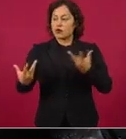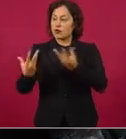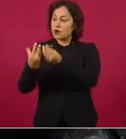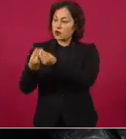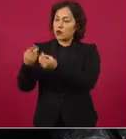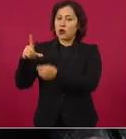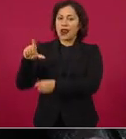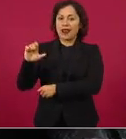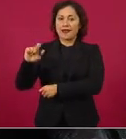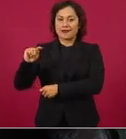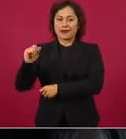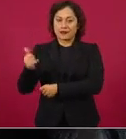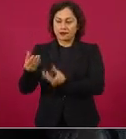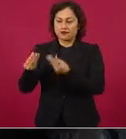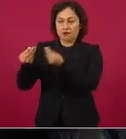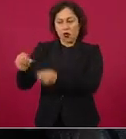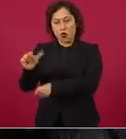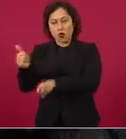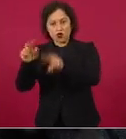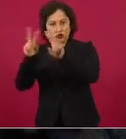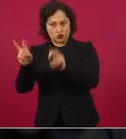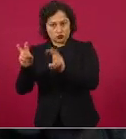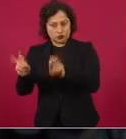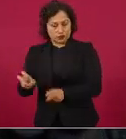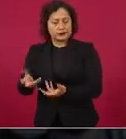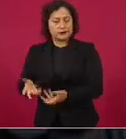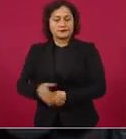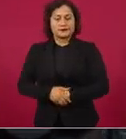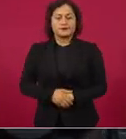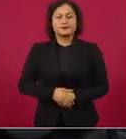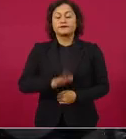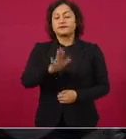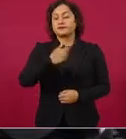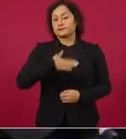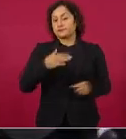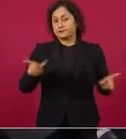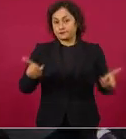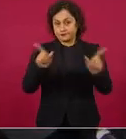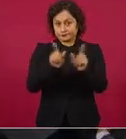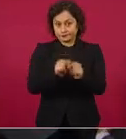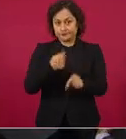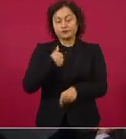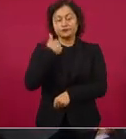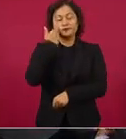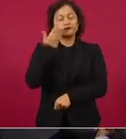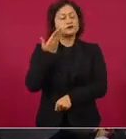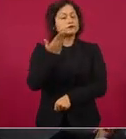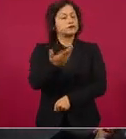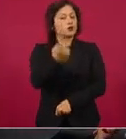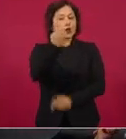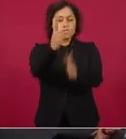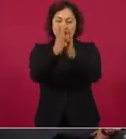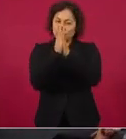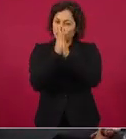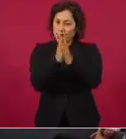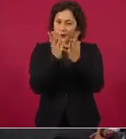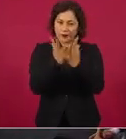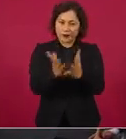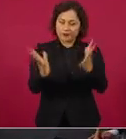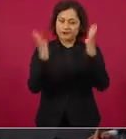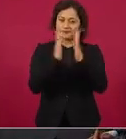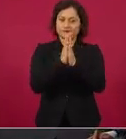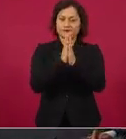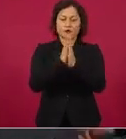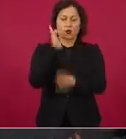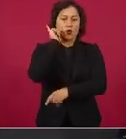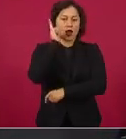otros temas. Y ya para concluir, yo quisiera pedirle un super favor, si es posible, que